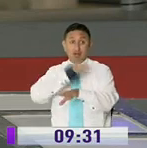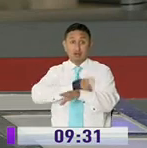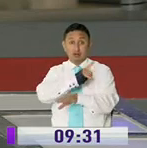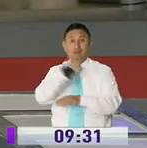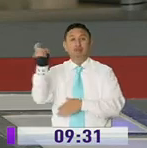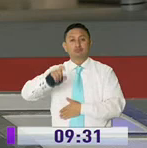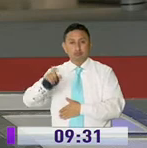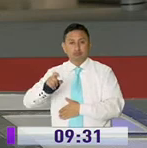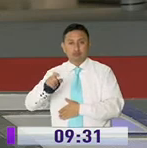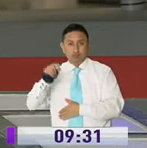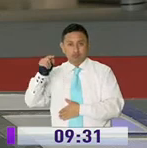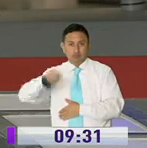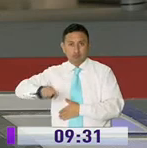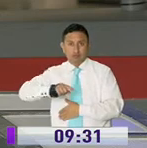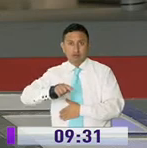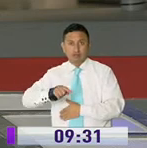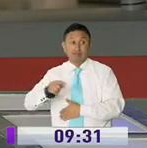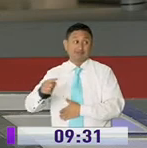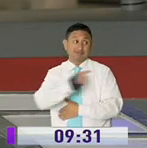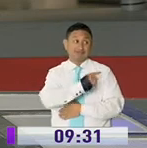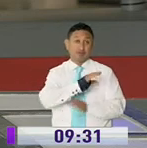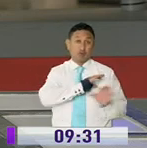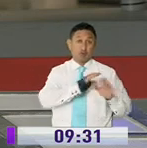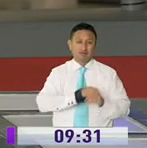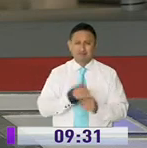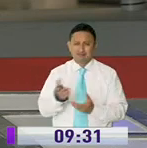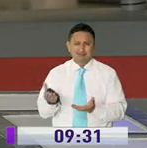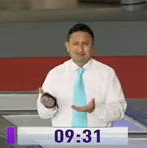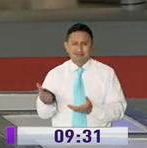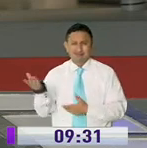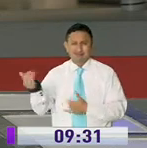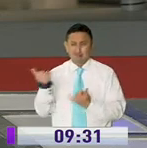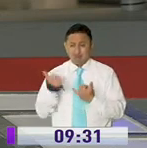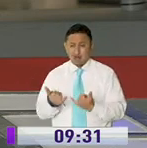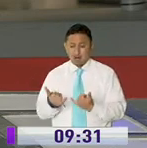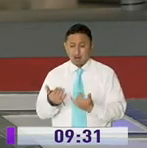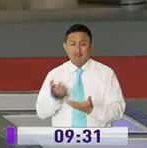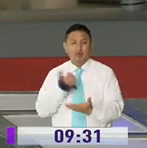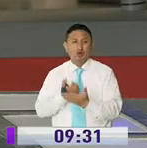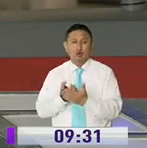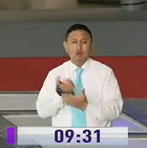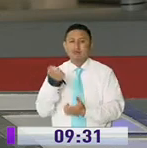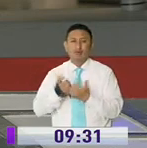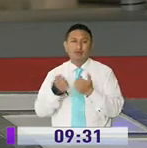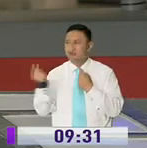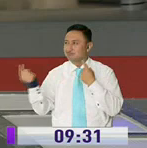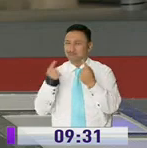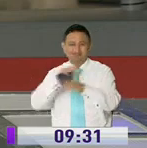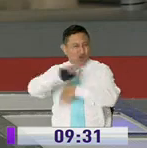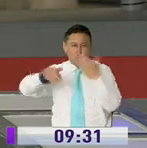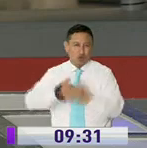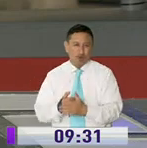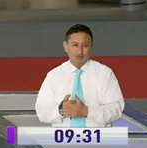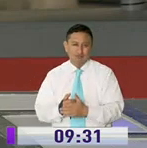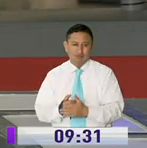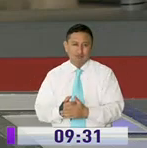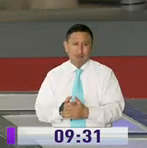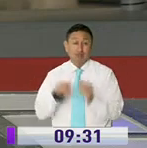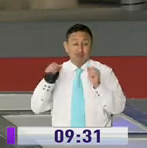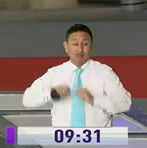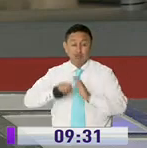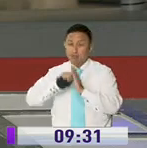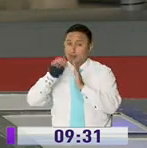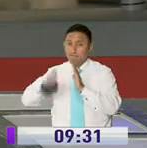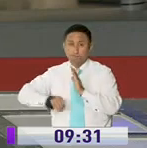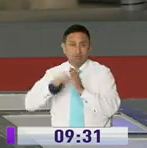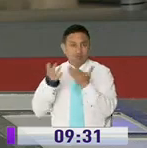es necesaria. Hablaba con Lali y le decía, qué terrible cómo estamos en esta economía sufriendo de lado y lado. Muchos aportes no se